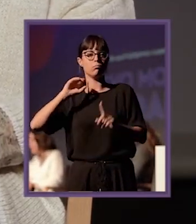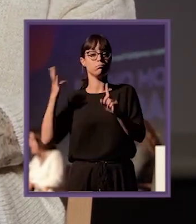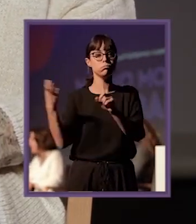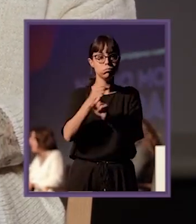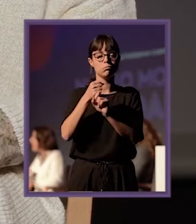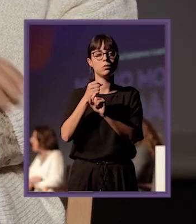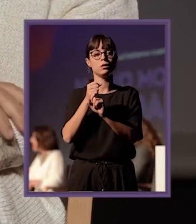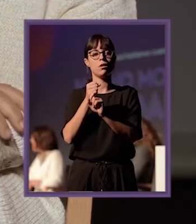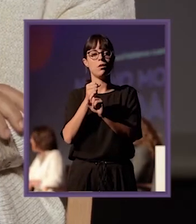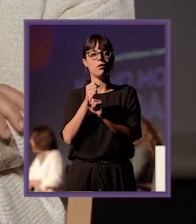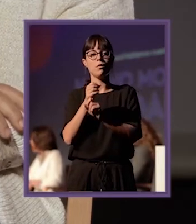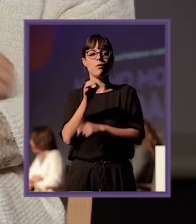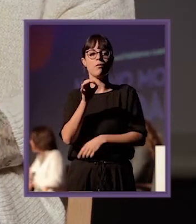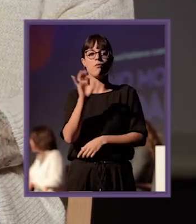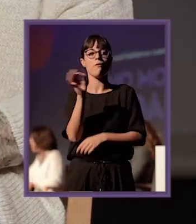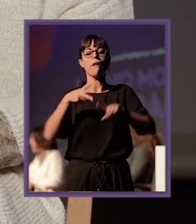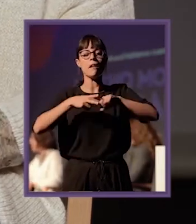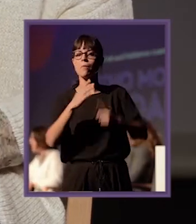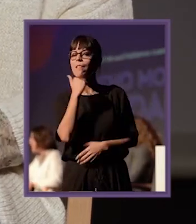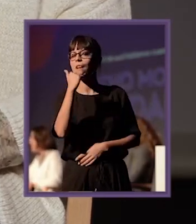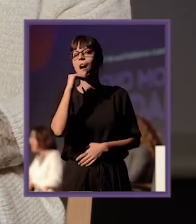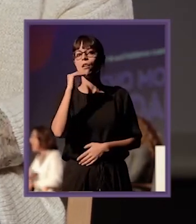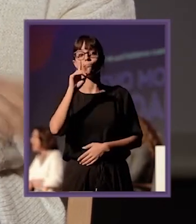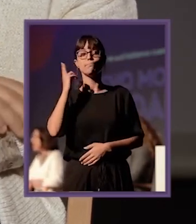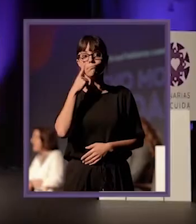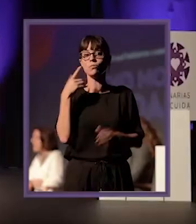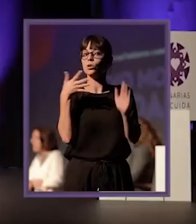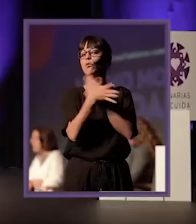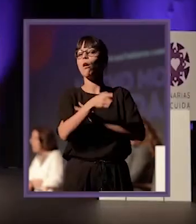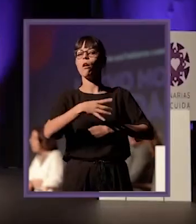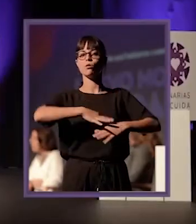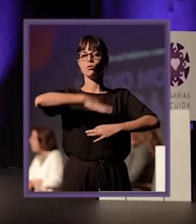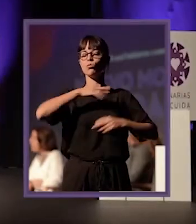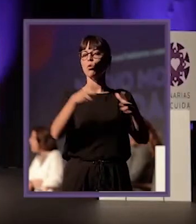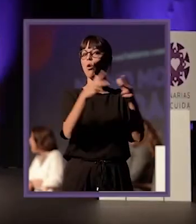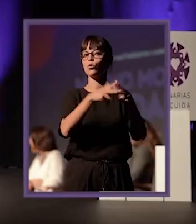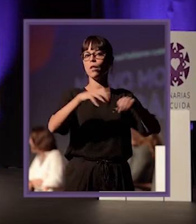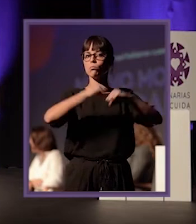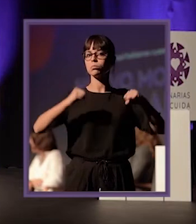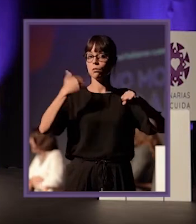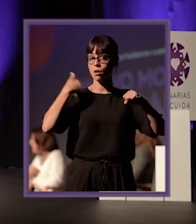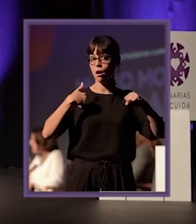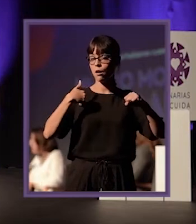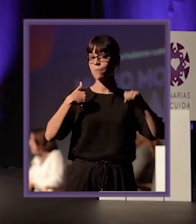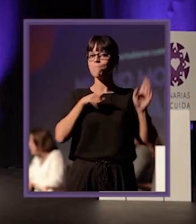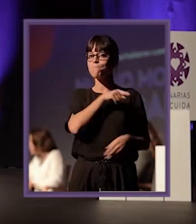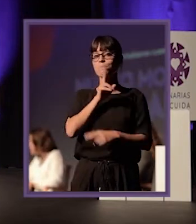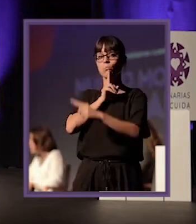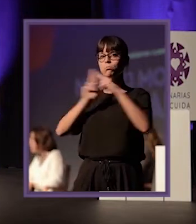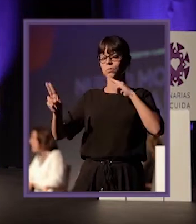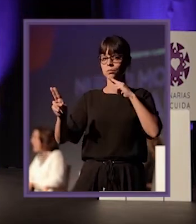herramientas en alguna parte del planeta o incluso unas primeras cerámicas o formación cultural. Y la profesora